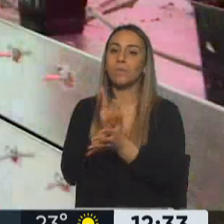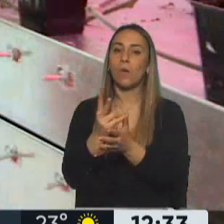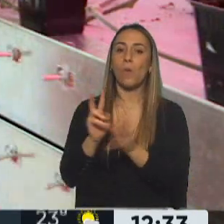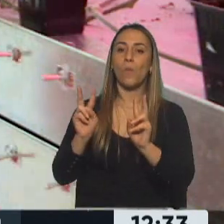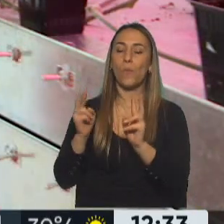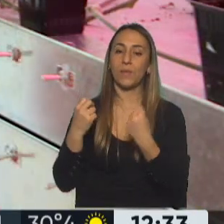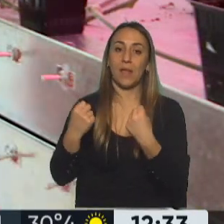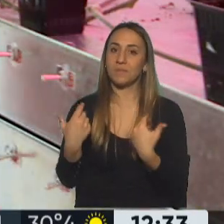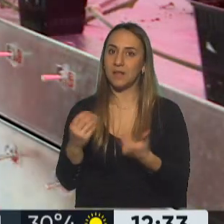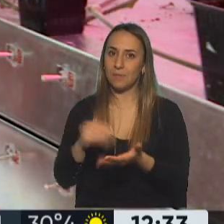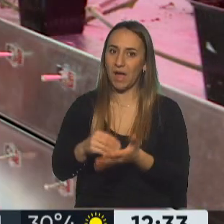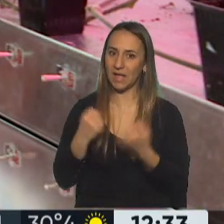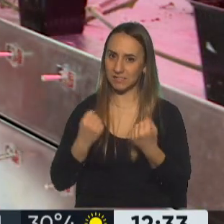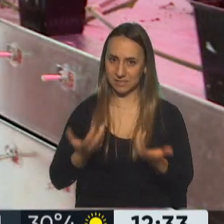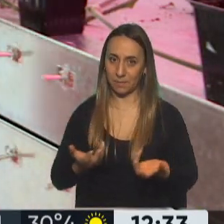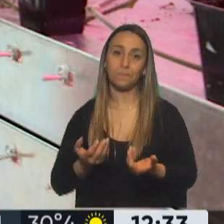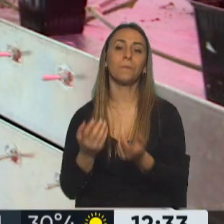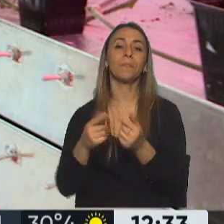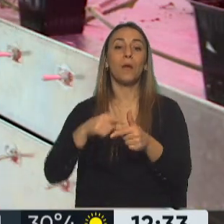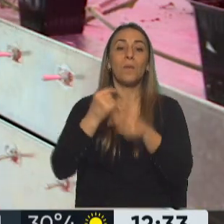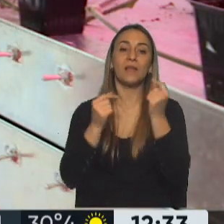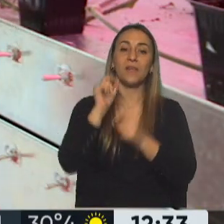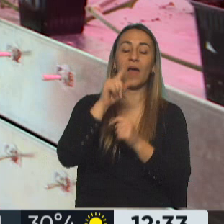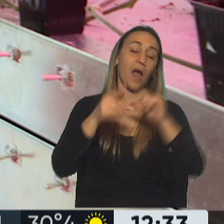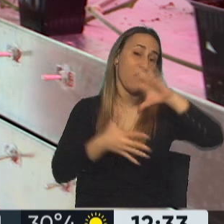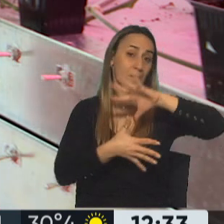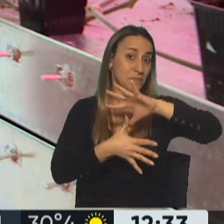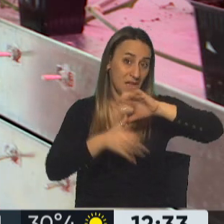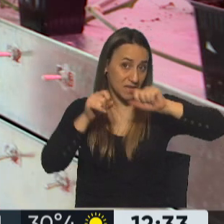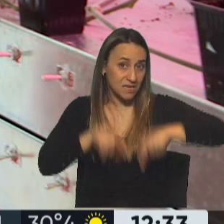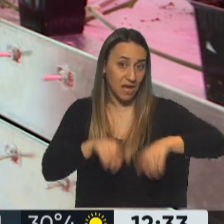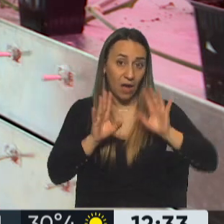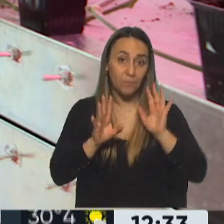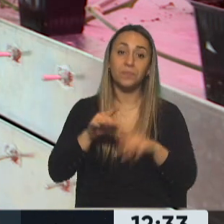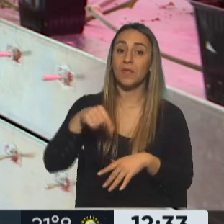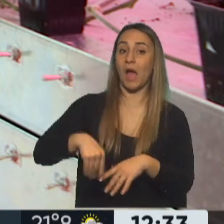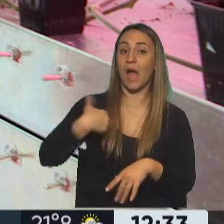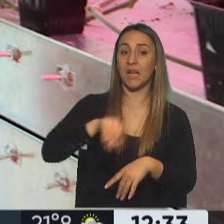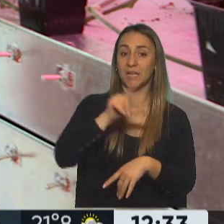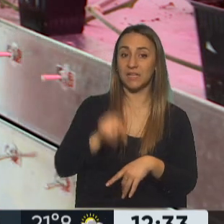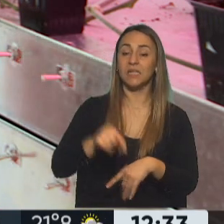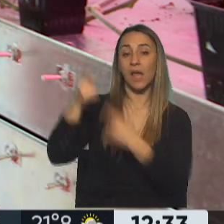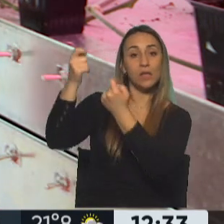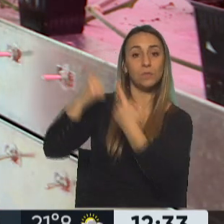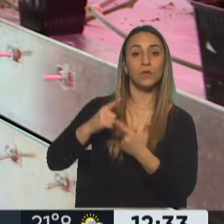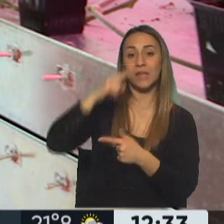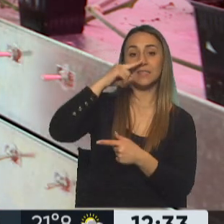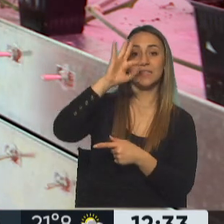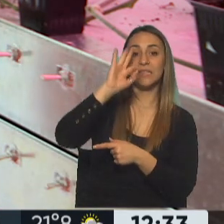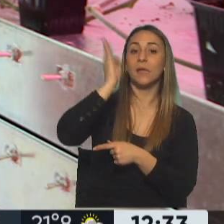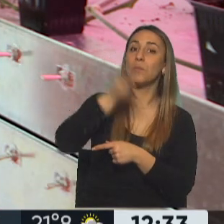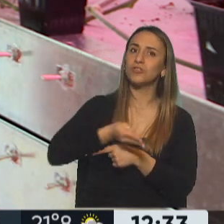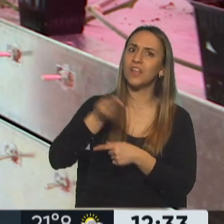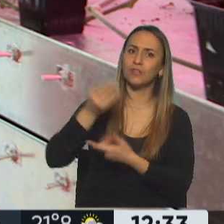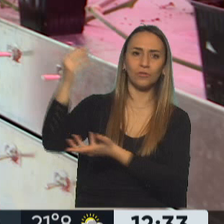planta americana y hoy día el país importa un 70% de las semillas que se utiliza para